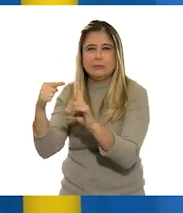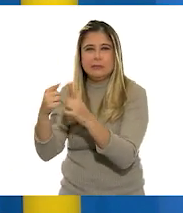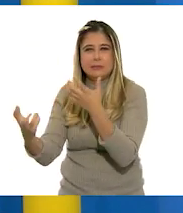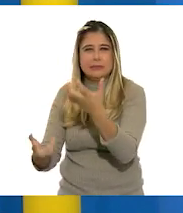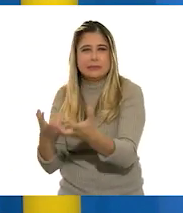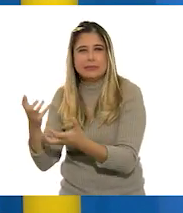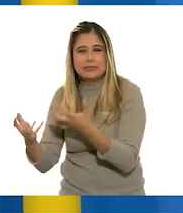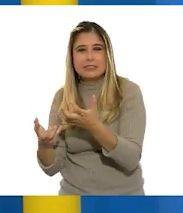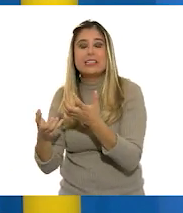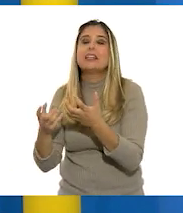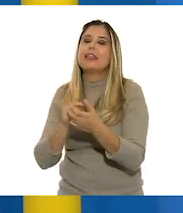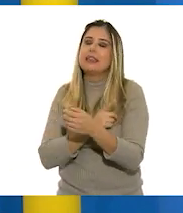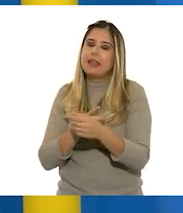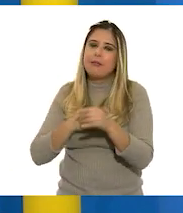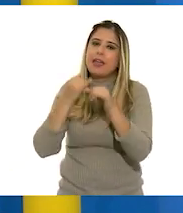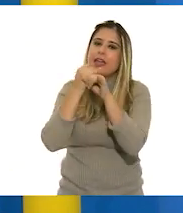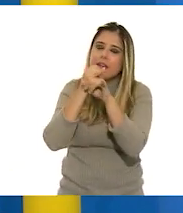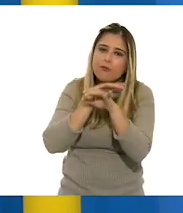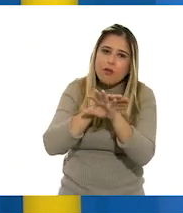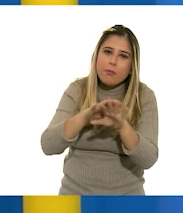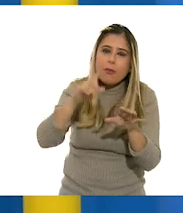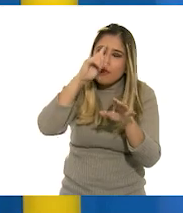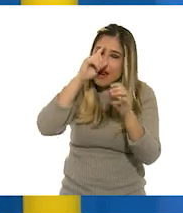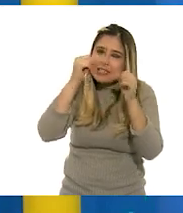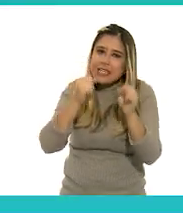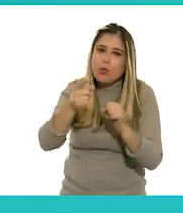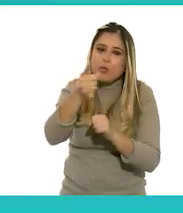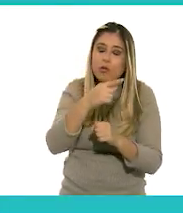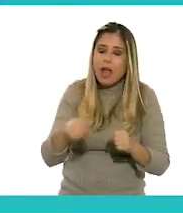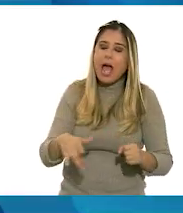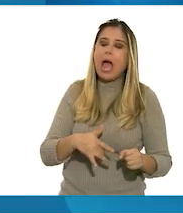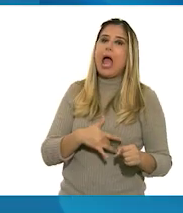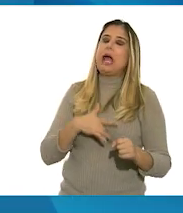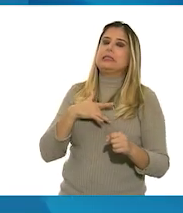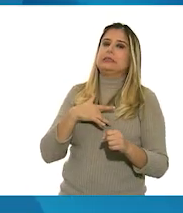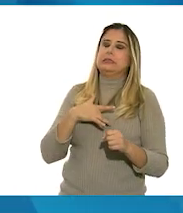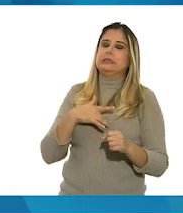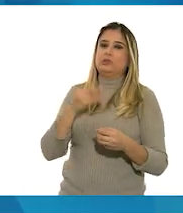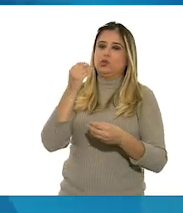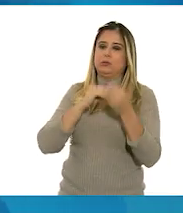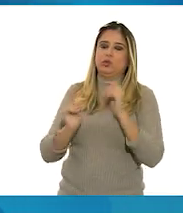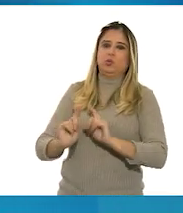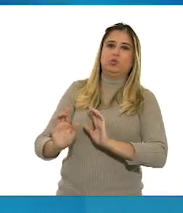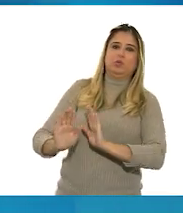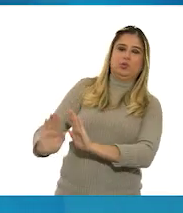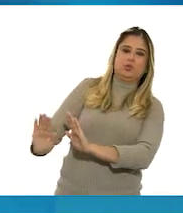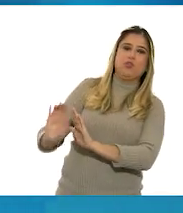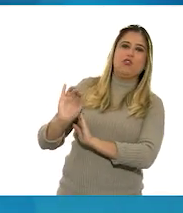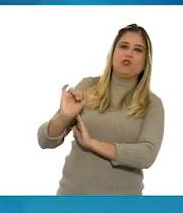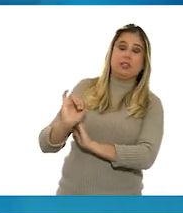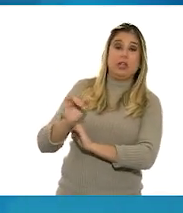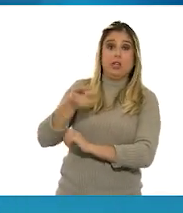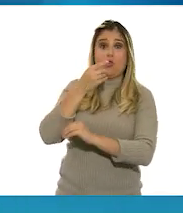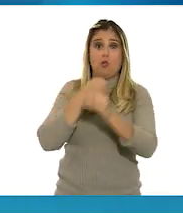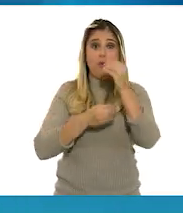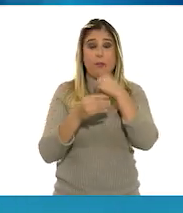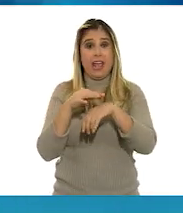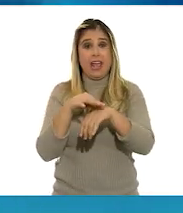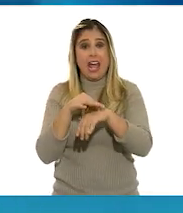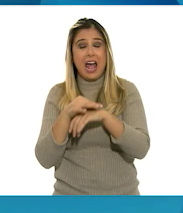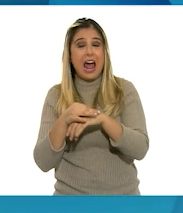proporcionar información que garantice la seguridad de los clientes. Por ejemplo, el consumir carnes,